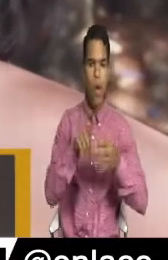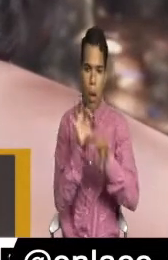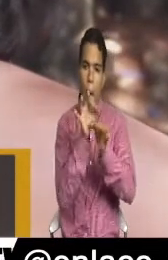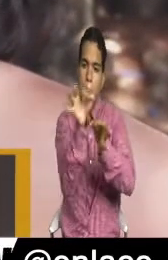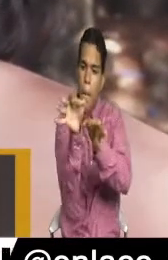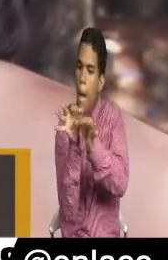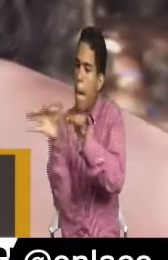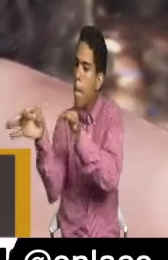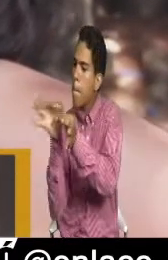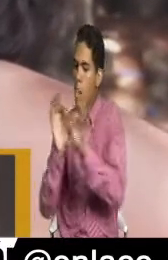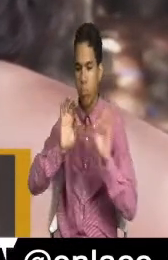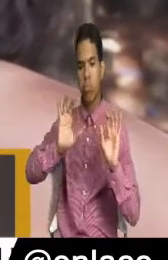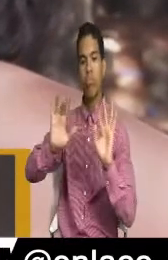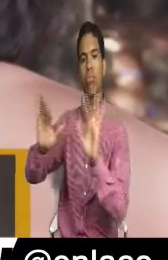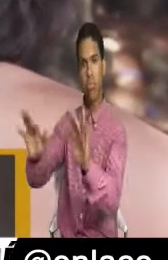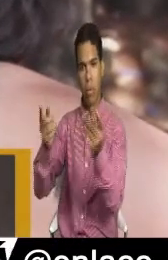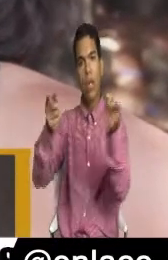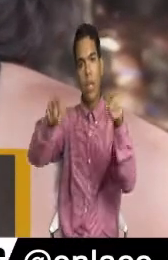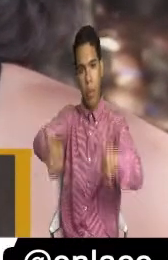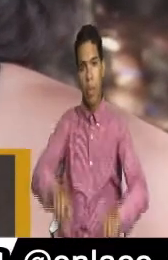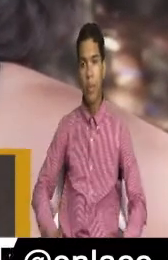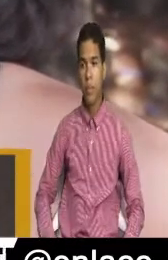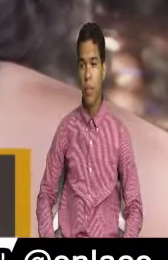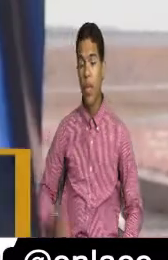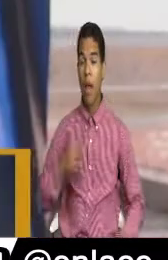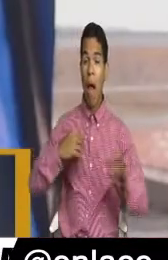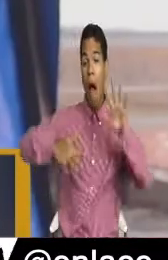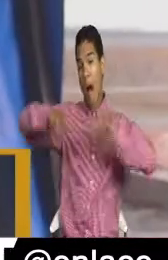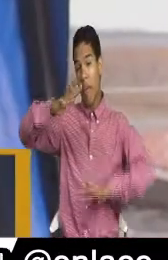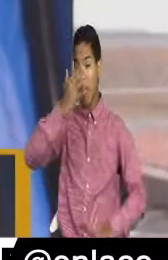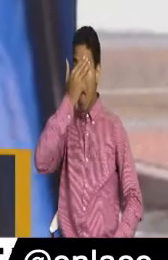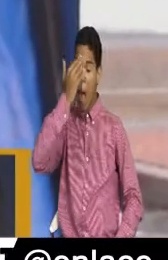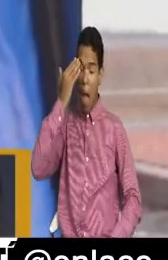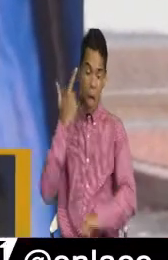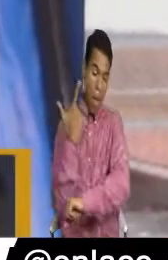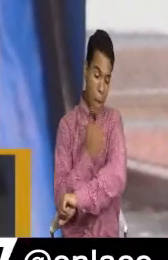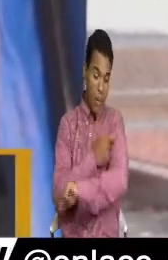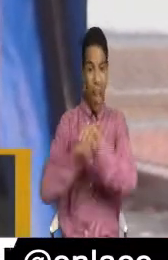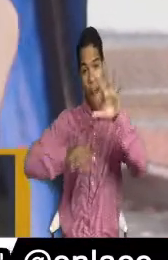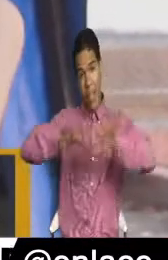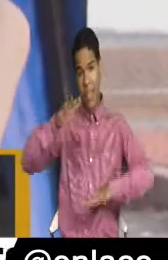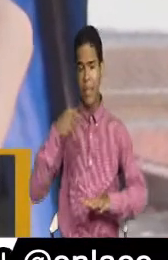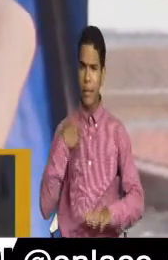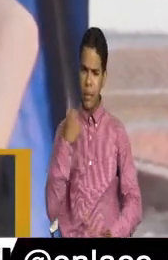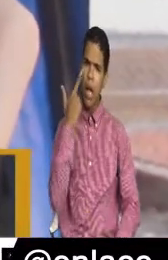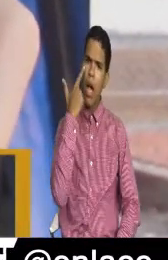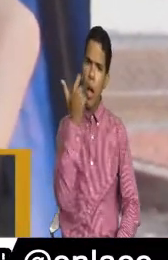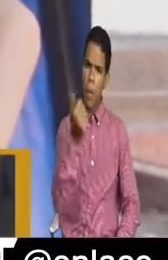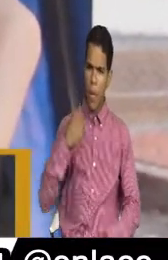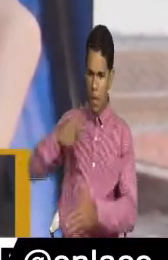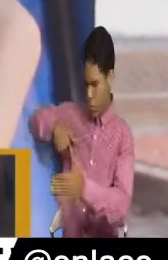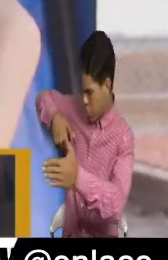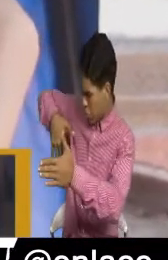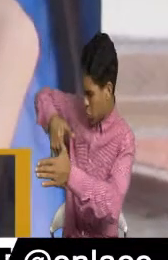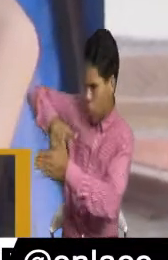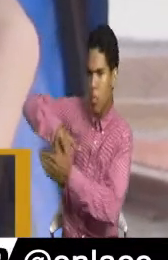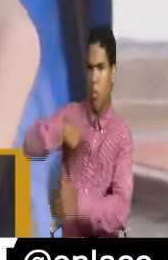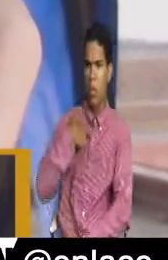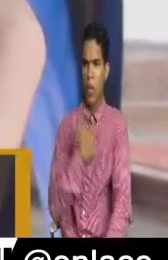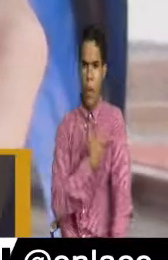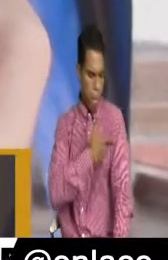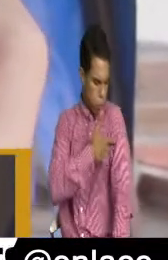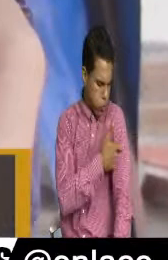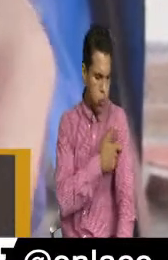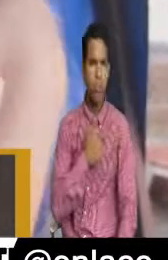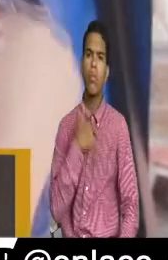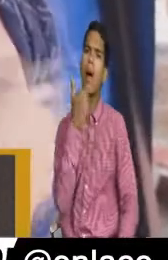al día siempre es bueno con estas campañas. Acabo de aplicarme la vacuna contra la